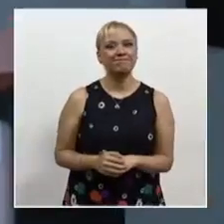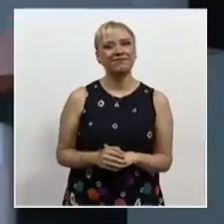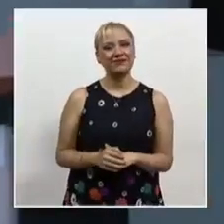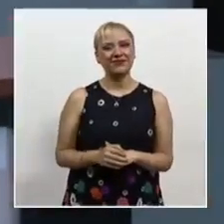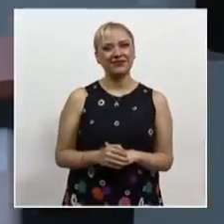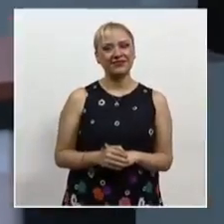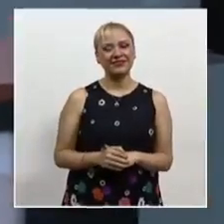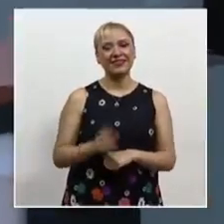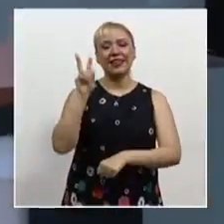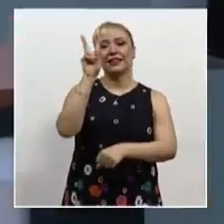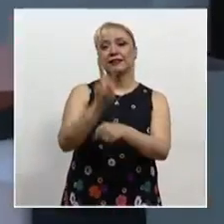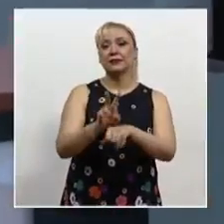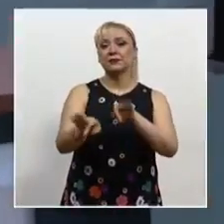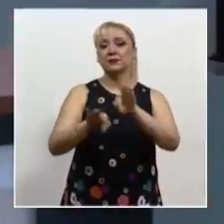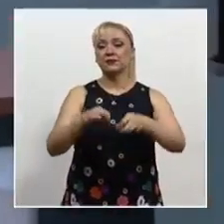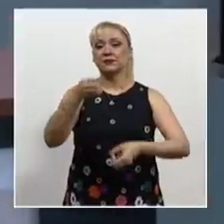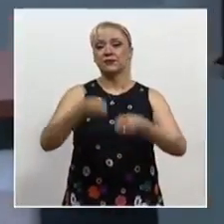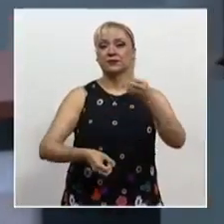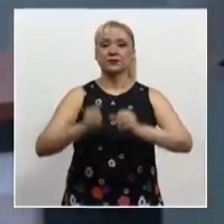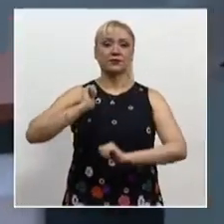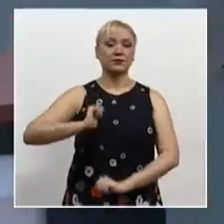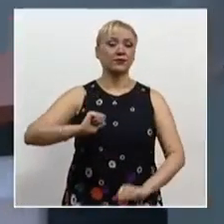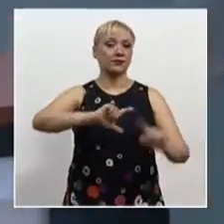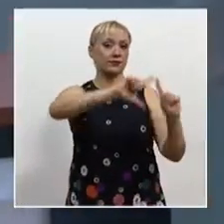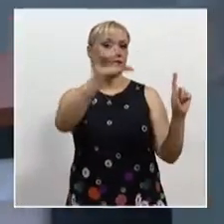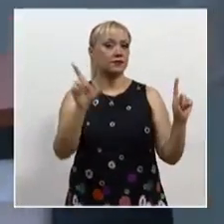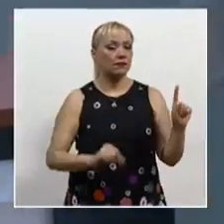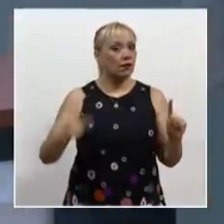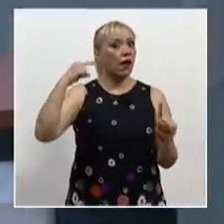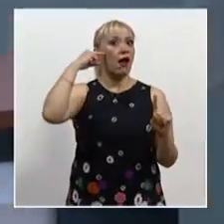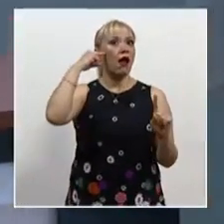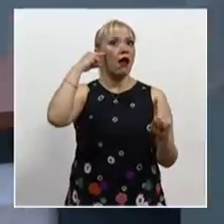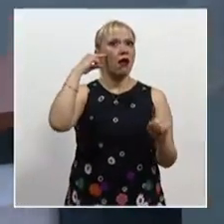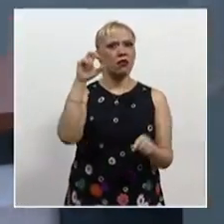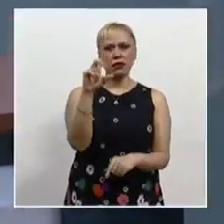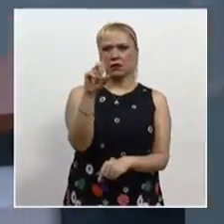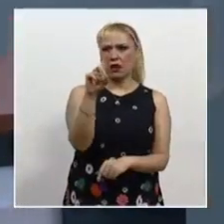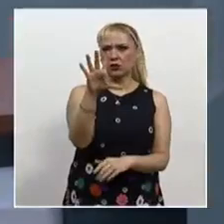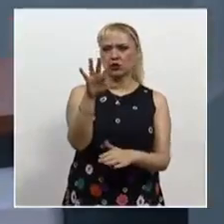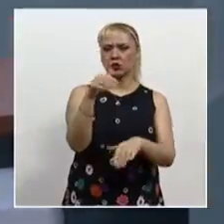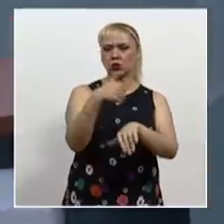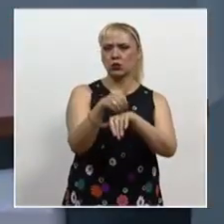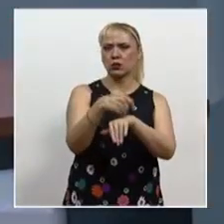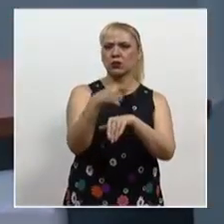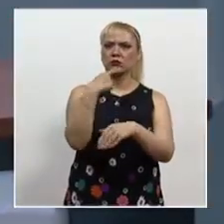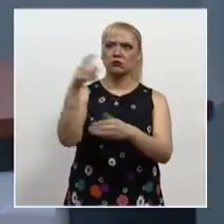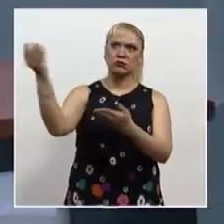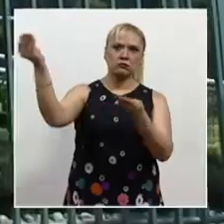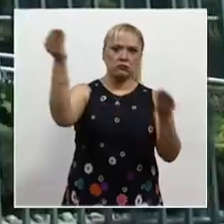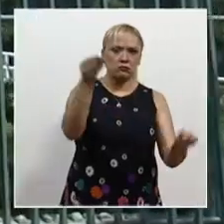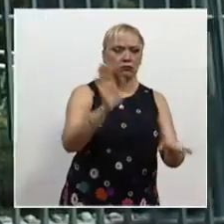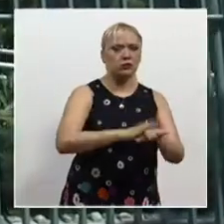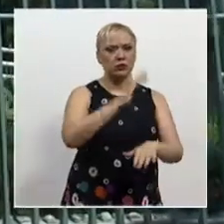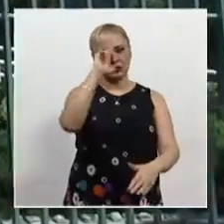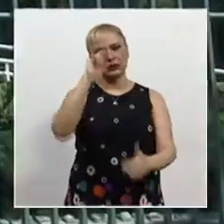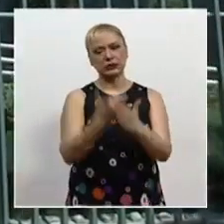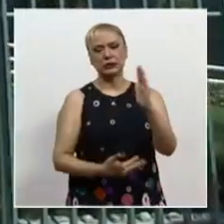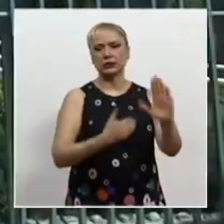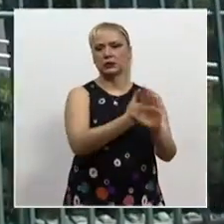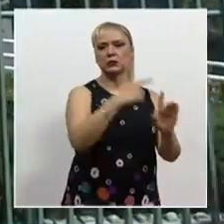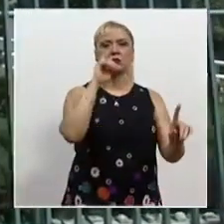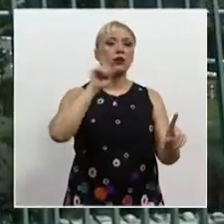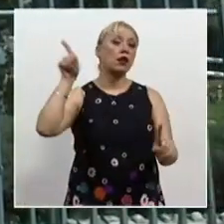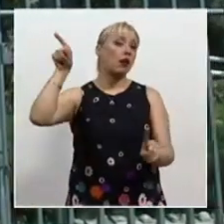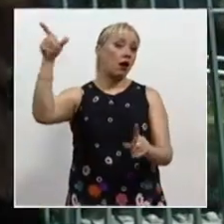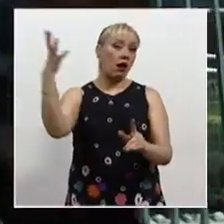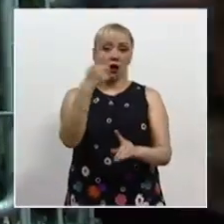El Consejo de la Judicatura Federal recordó que la recomendación número 35 sobre violencia en razón de género fue publicada por el Comité